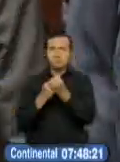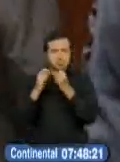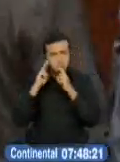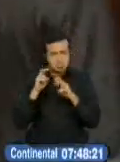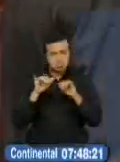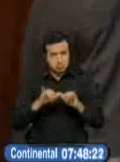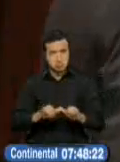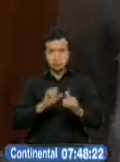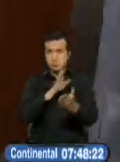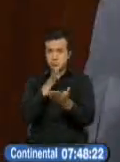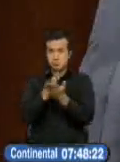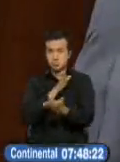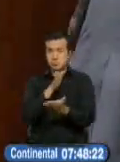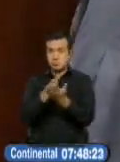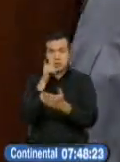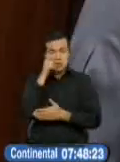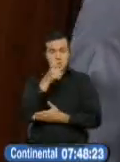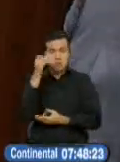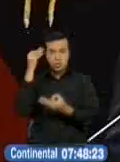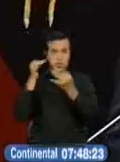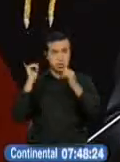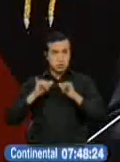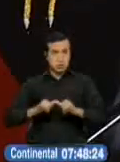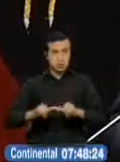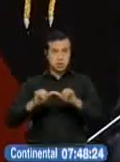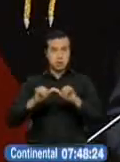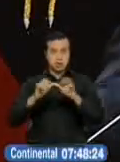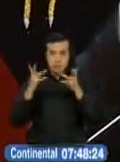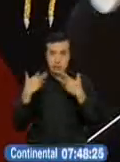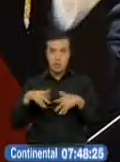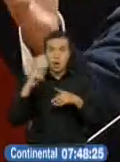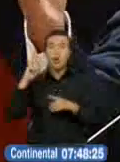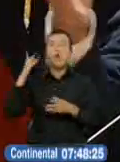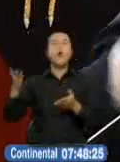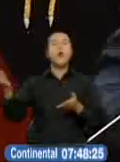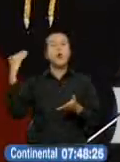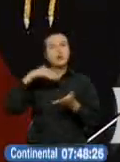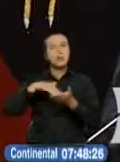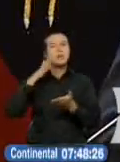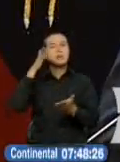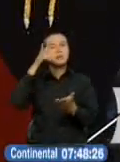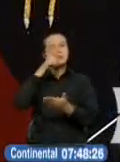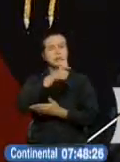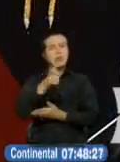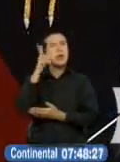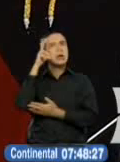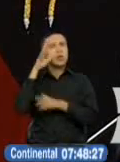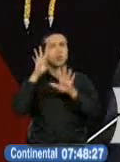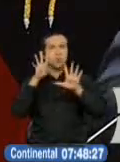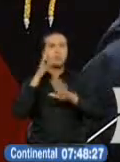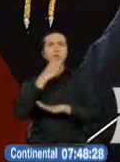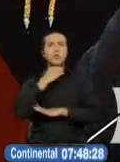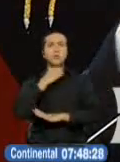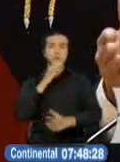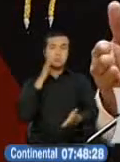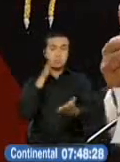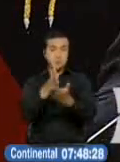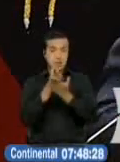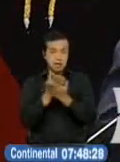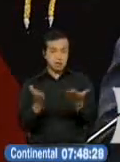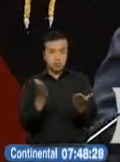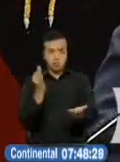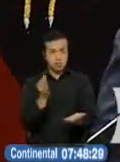y compareciendo los llamados que le realice la justicia. De hecho, tengo otra comparecencia en la Fiscalía, me parece que el día 9 de agosto. Ahí